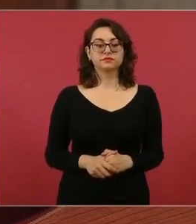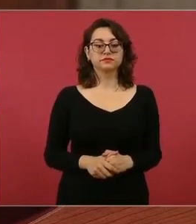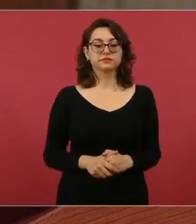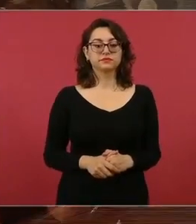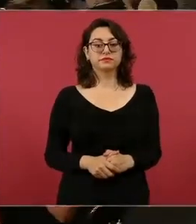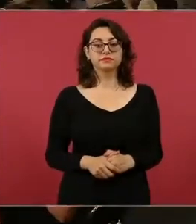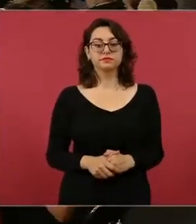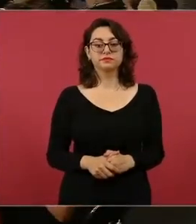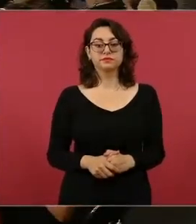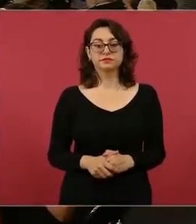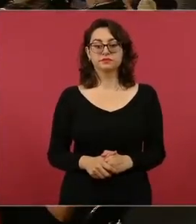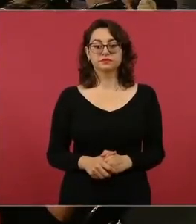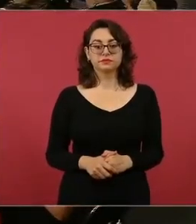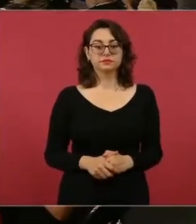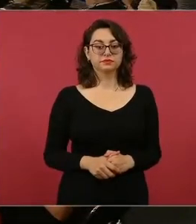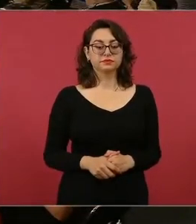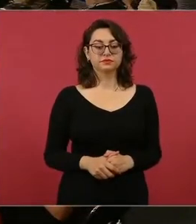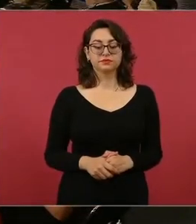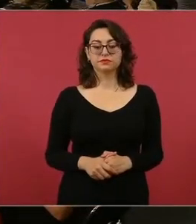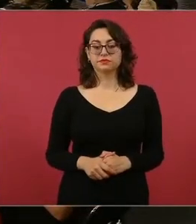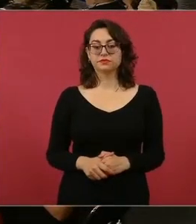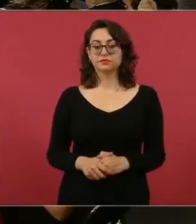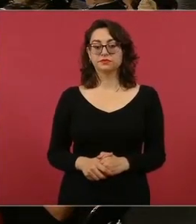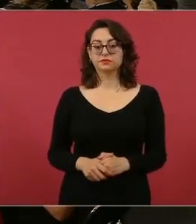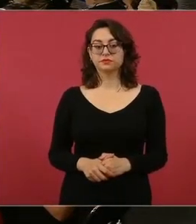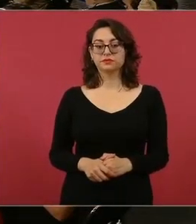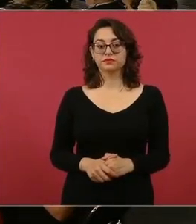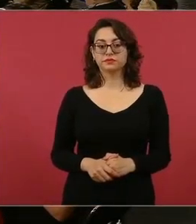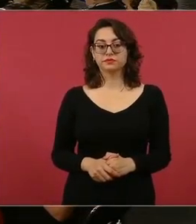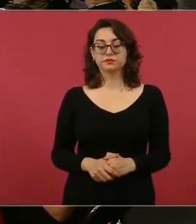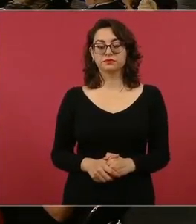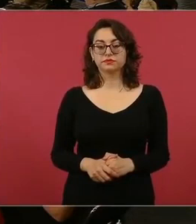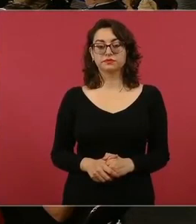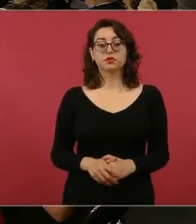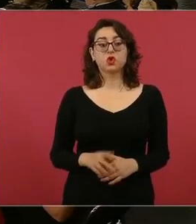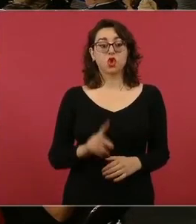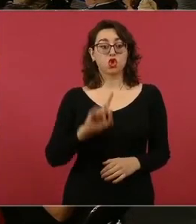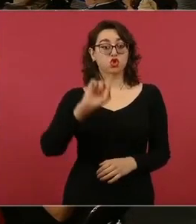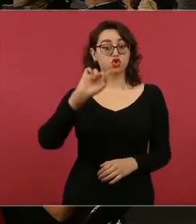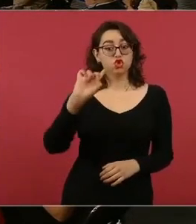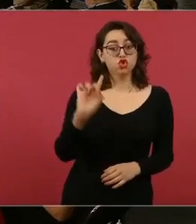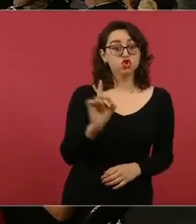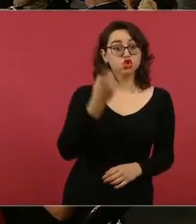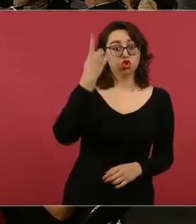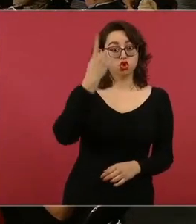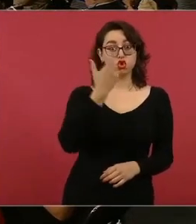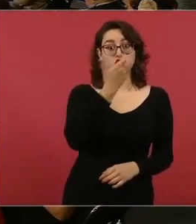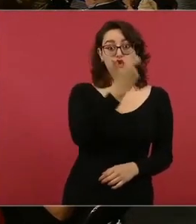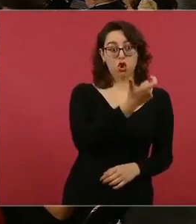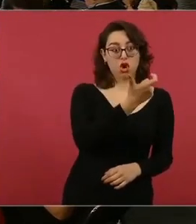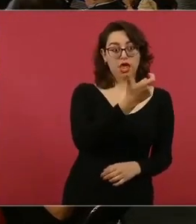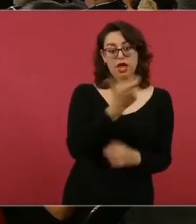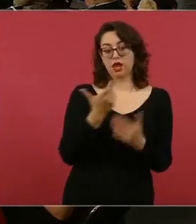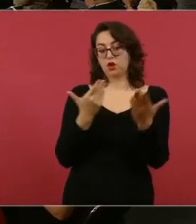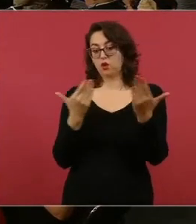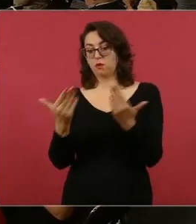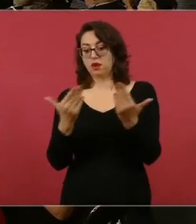en cuanto a la fortaleza del peso con relación al